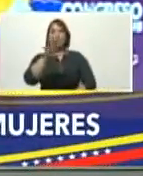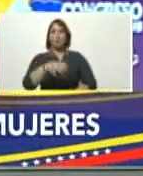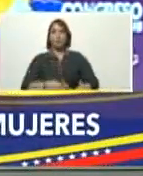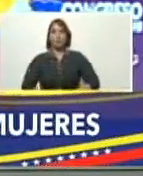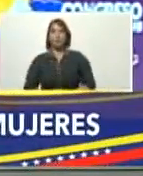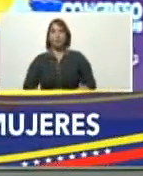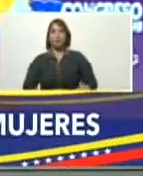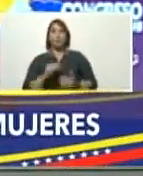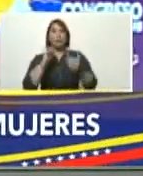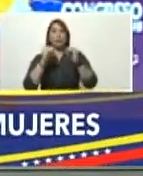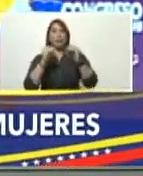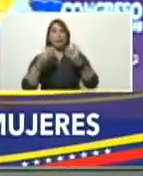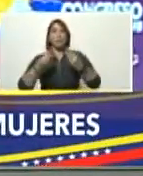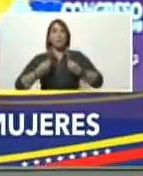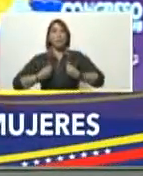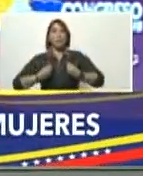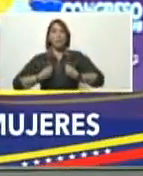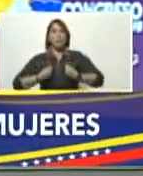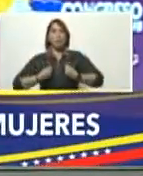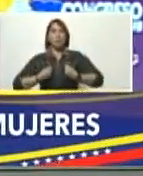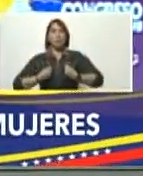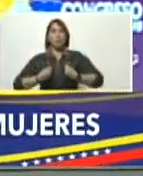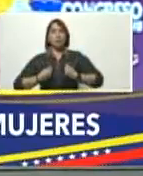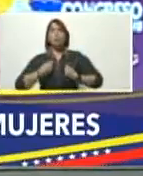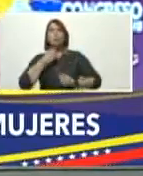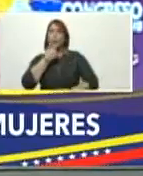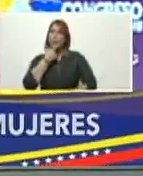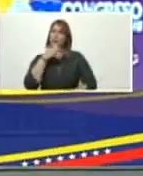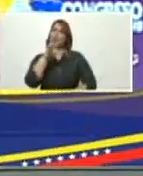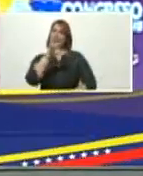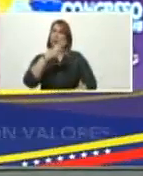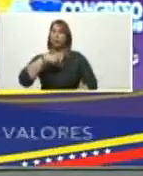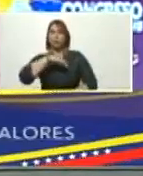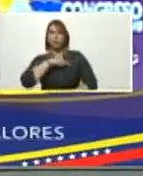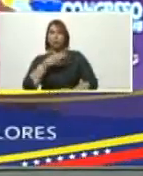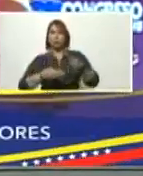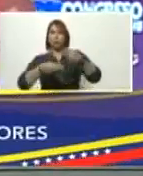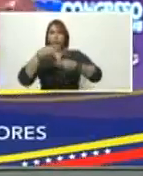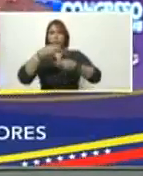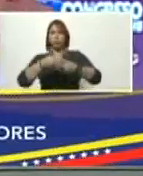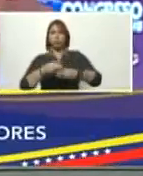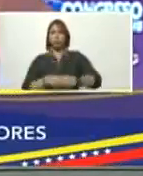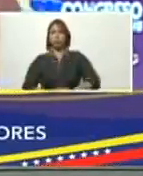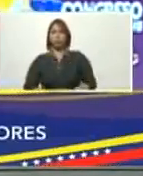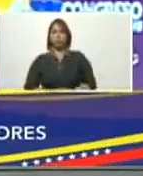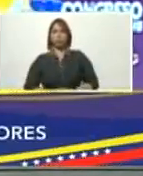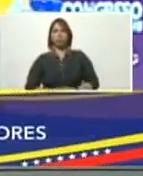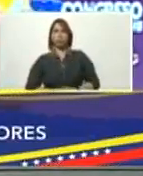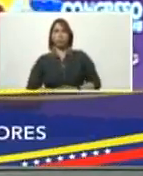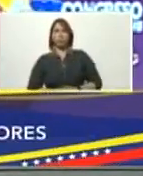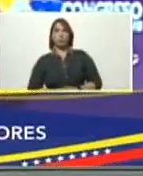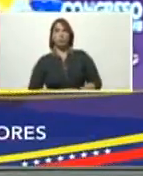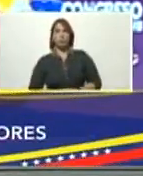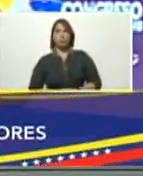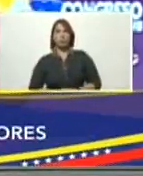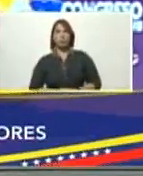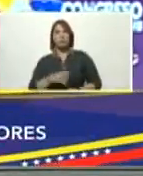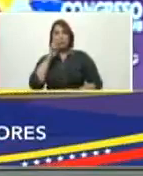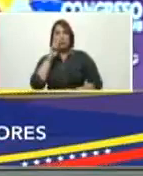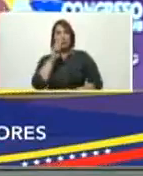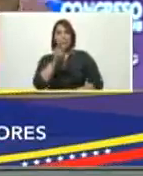la ética y la vida. Miren qué bonita la patria que estamos construyendo, la patria que se avizora hacia el